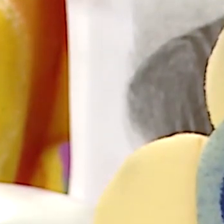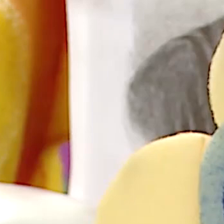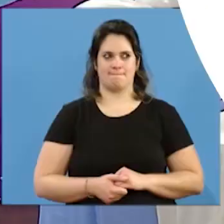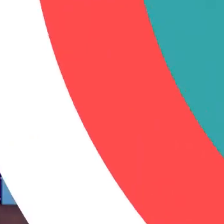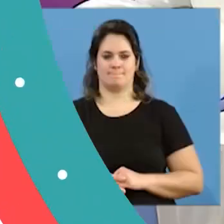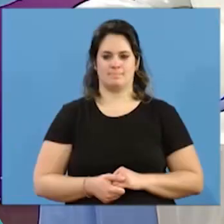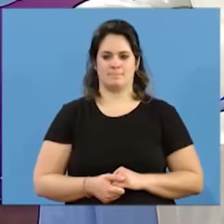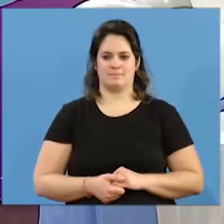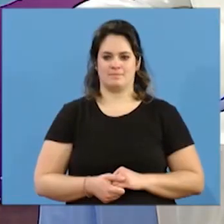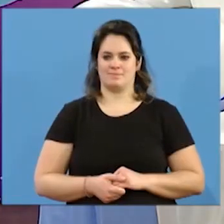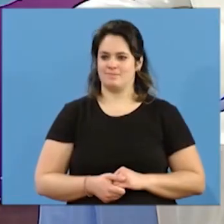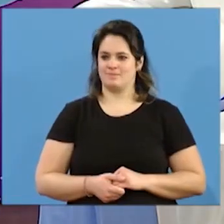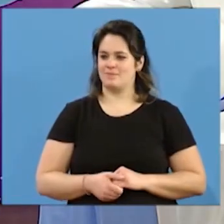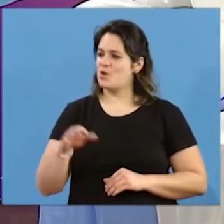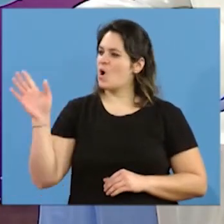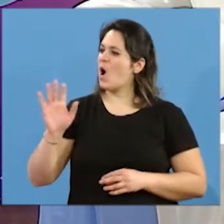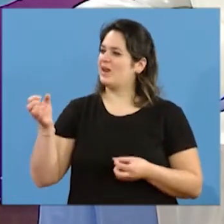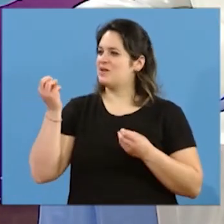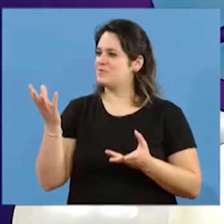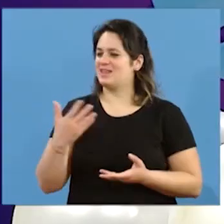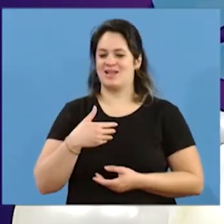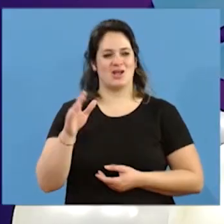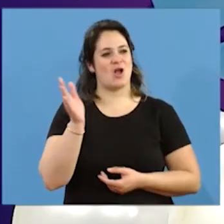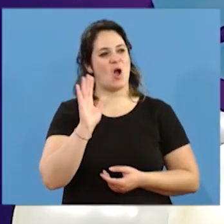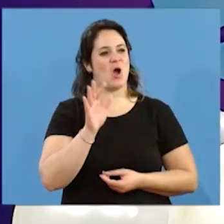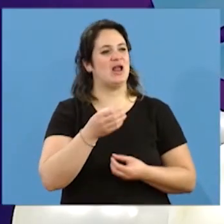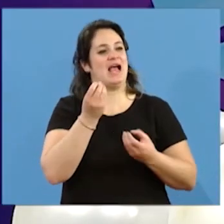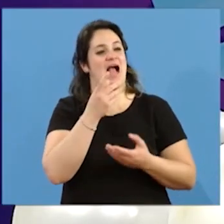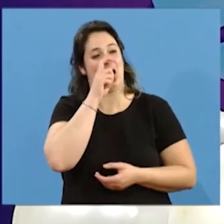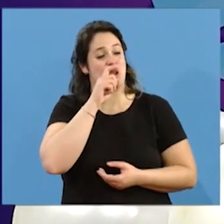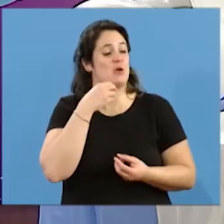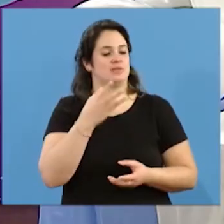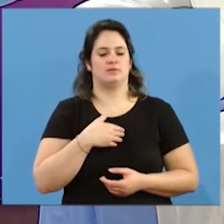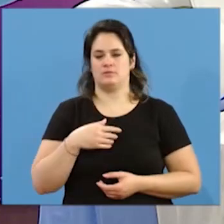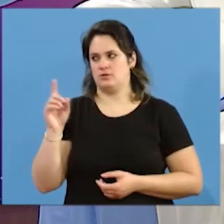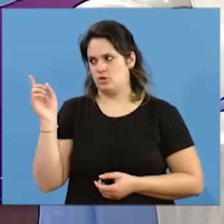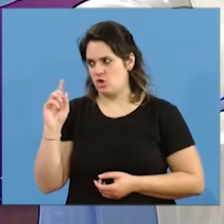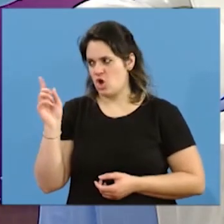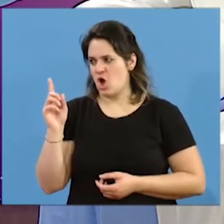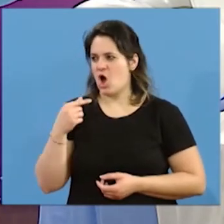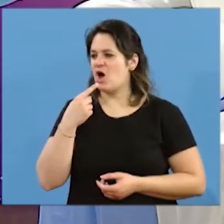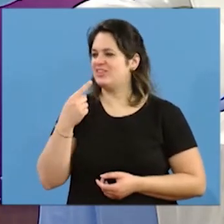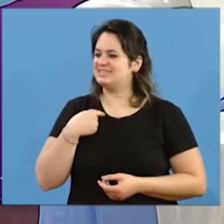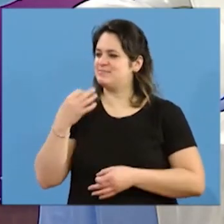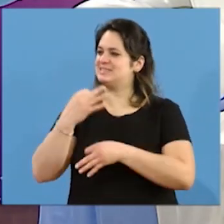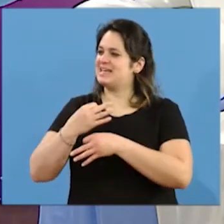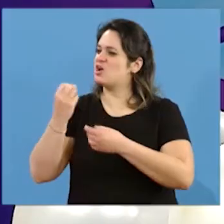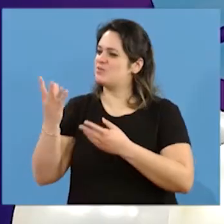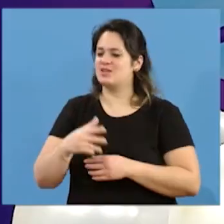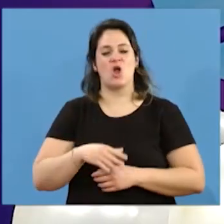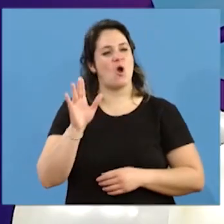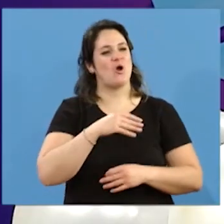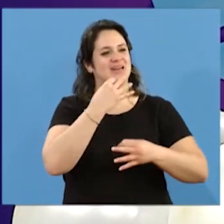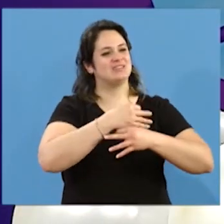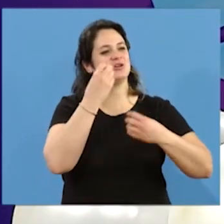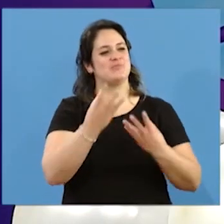próxima. Hola, Pepe, ¿cómo estás? Hola, Pepe, ¿cómo estás? Oh, hola, Seño, ¿cómo te va? Hola,